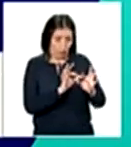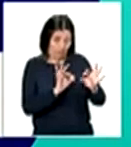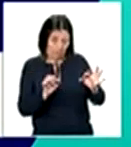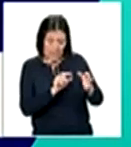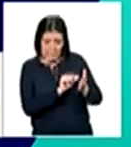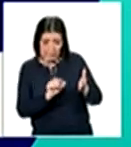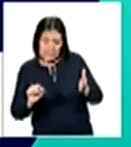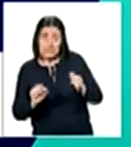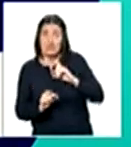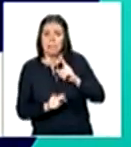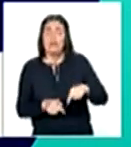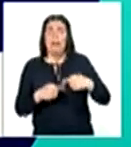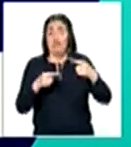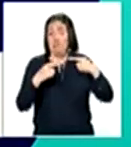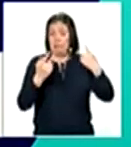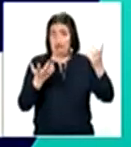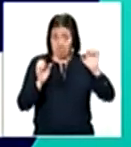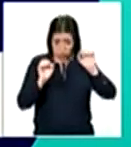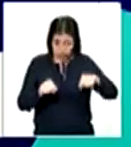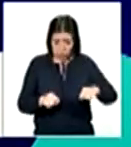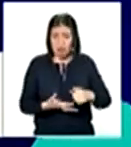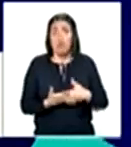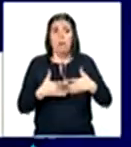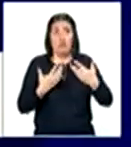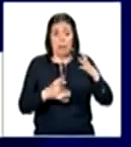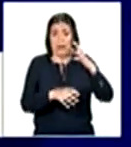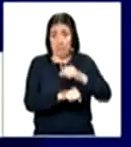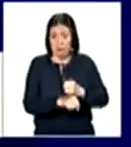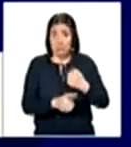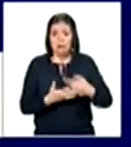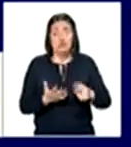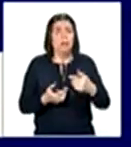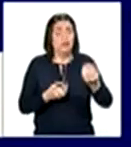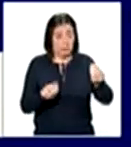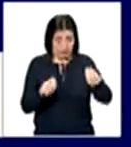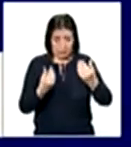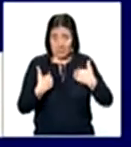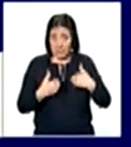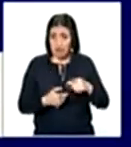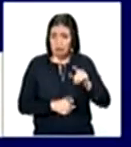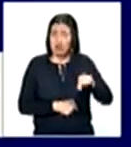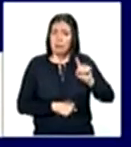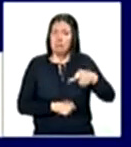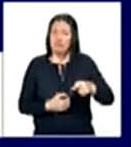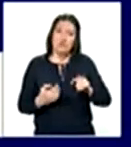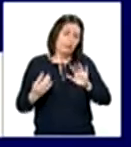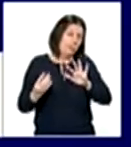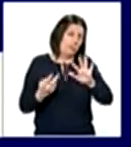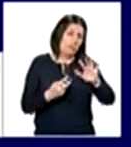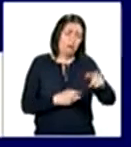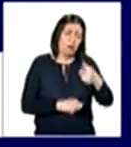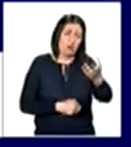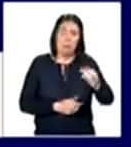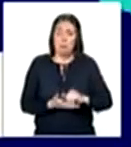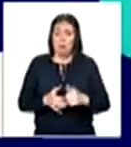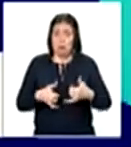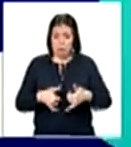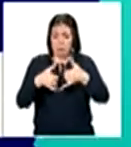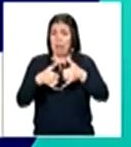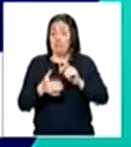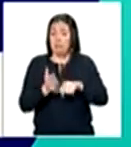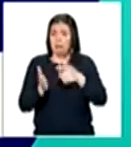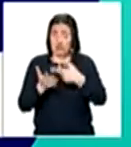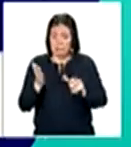señala que el éxito es fácil de obtener, lo difícil es merecerlo. En 1957 Camus obtuvo el Premio Nobel de